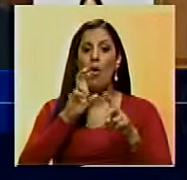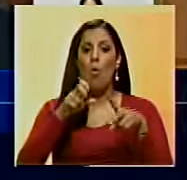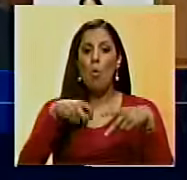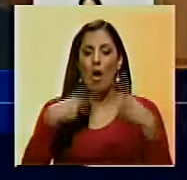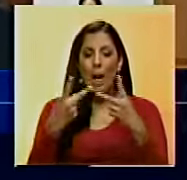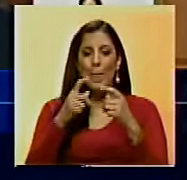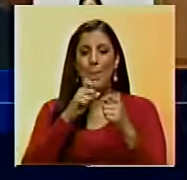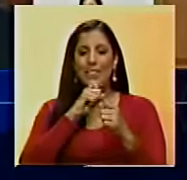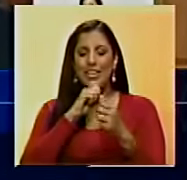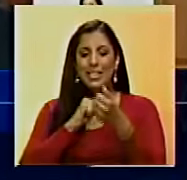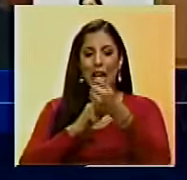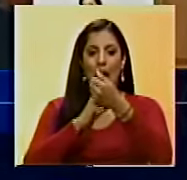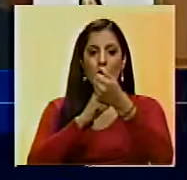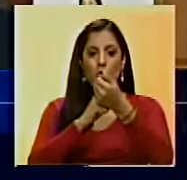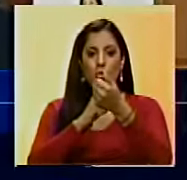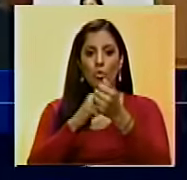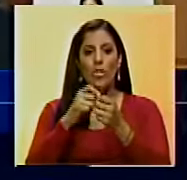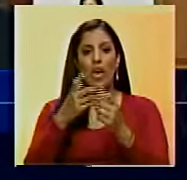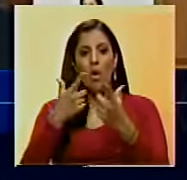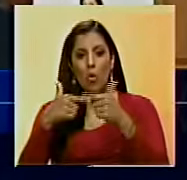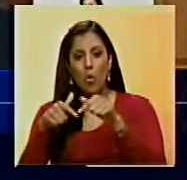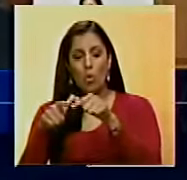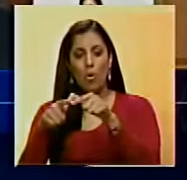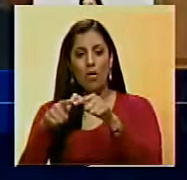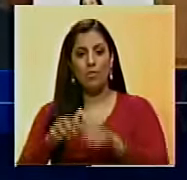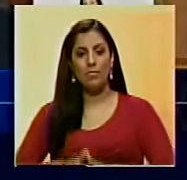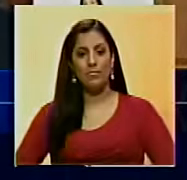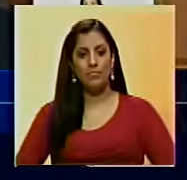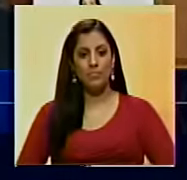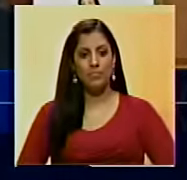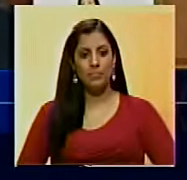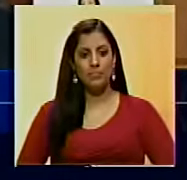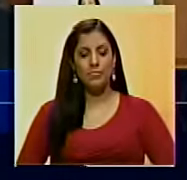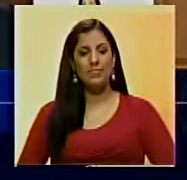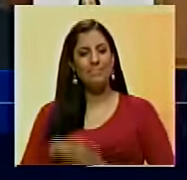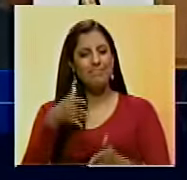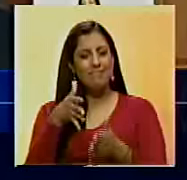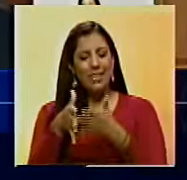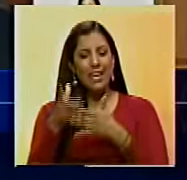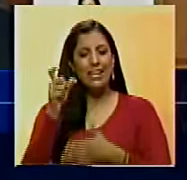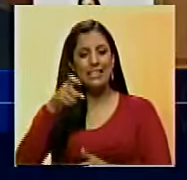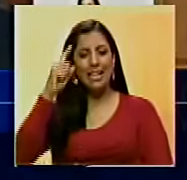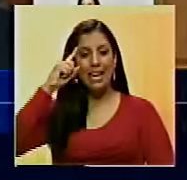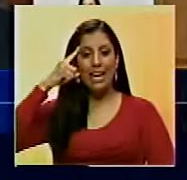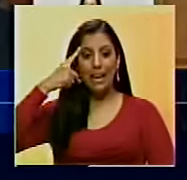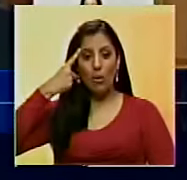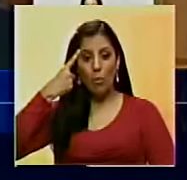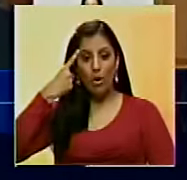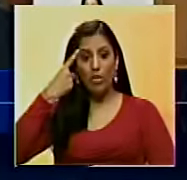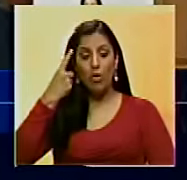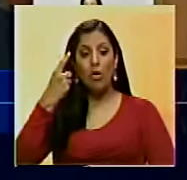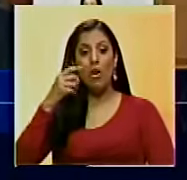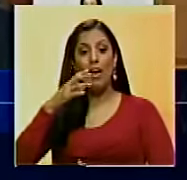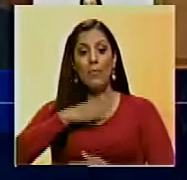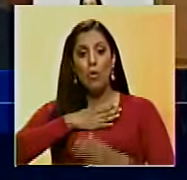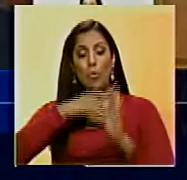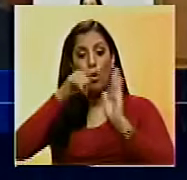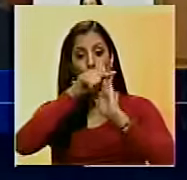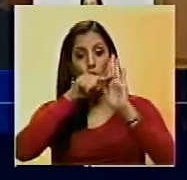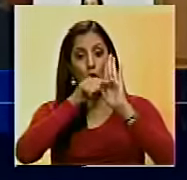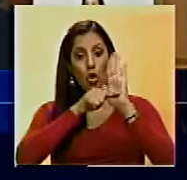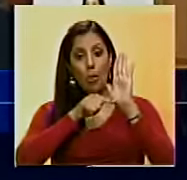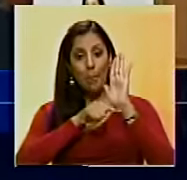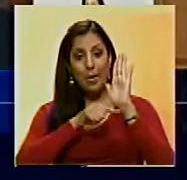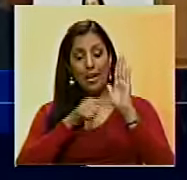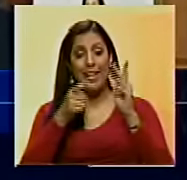complementario, flotante, que funcione, recuerdo, a las reglas de la